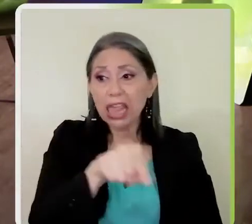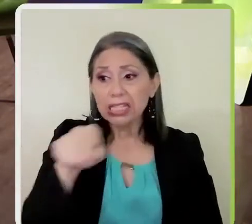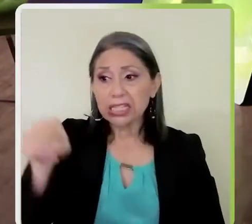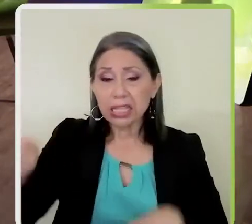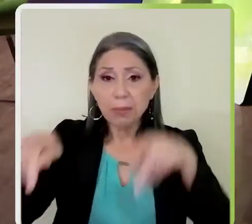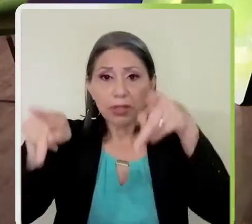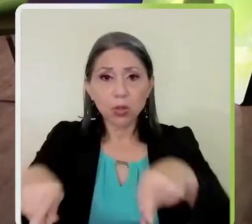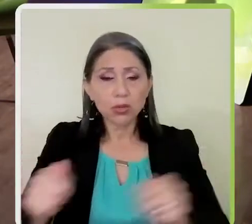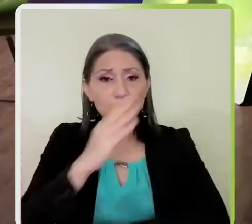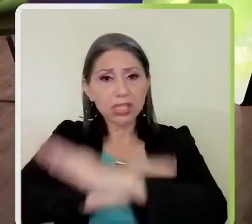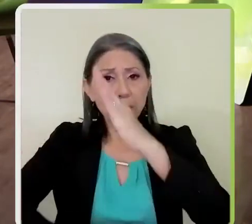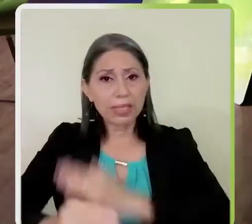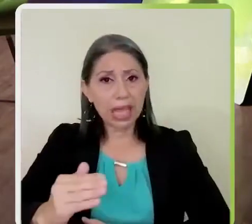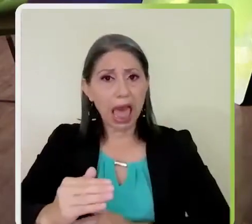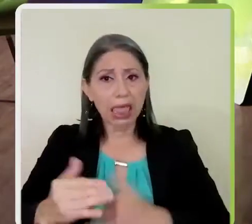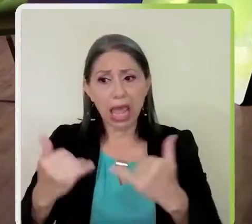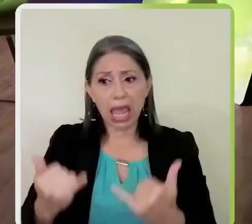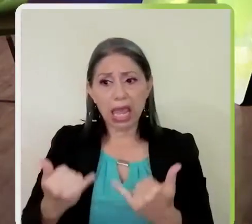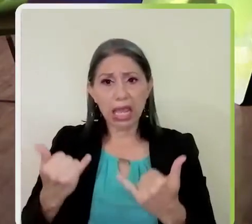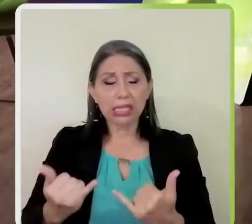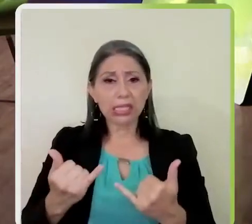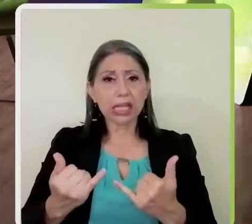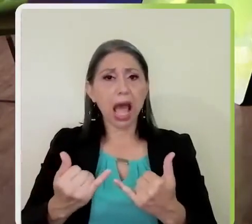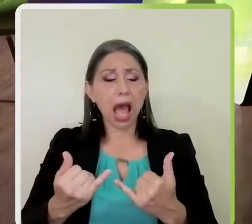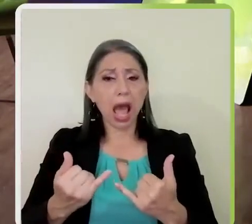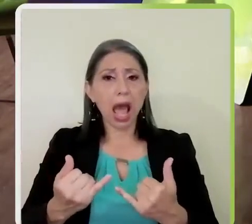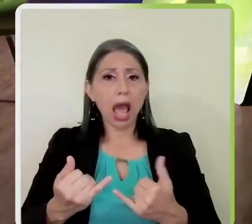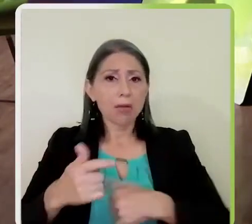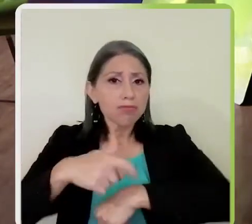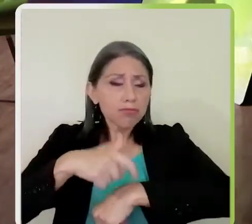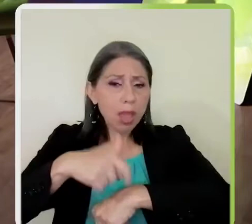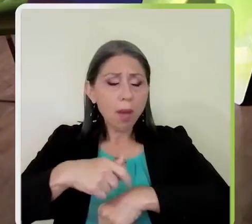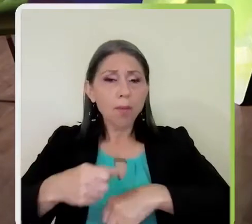en condición de discapacidad durante esta pandemia.